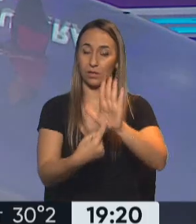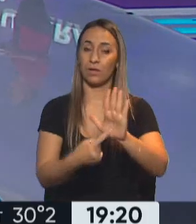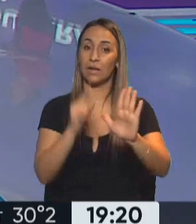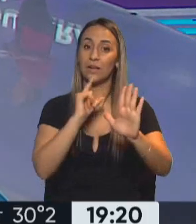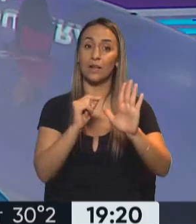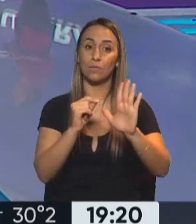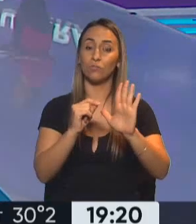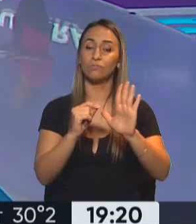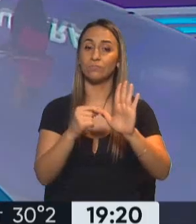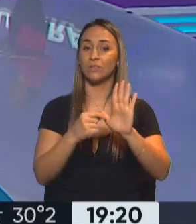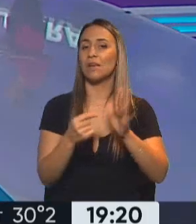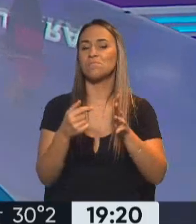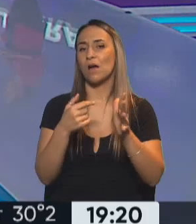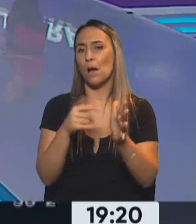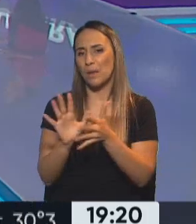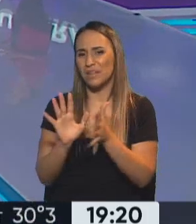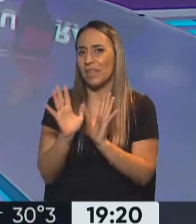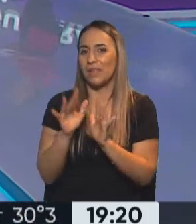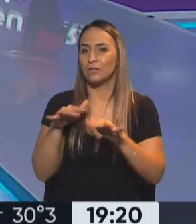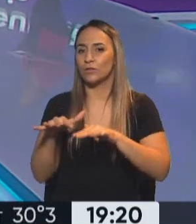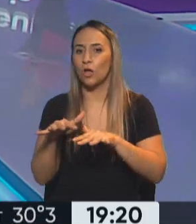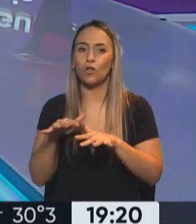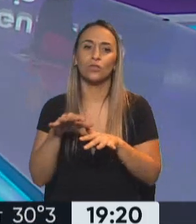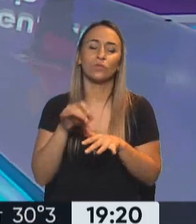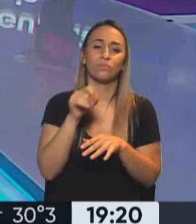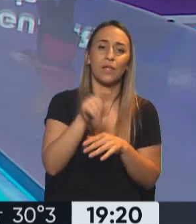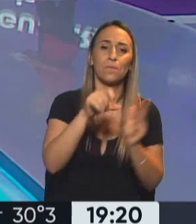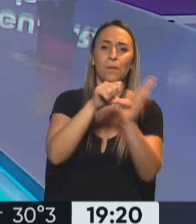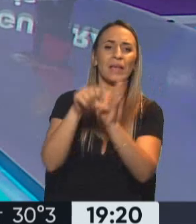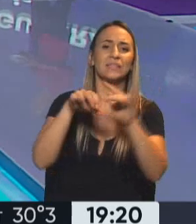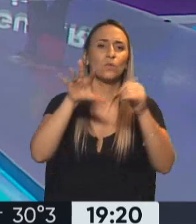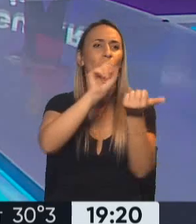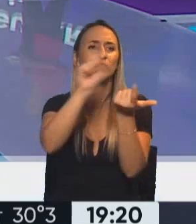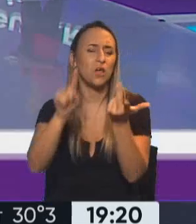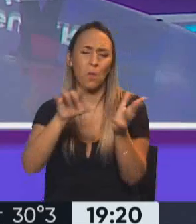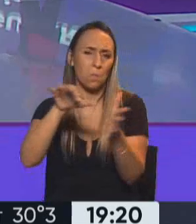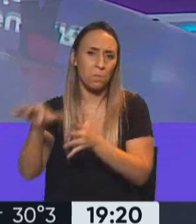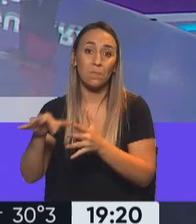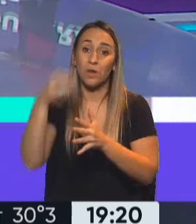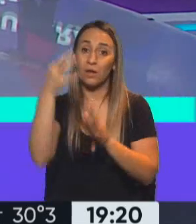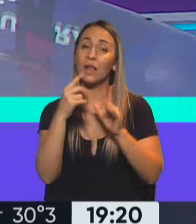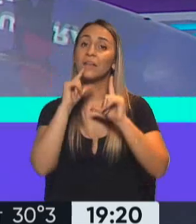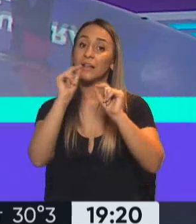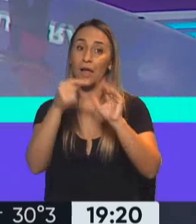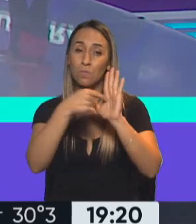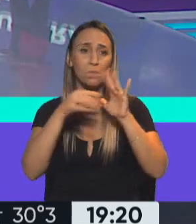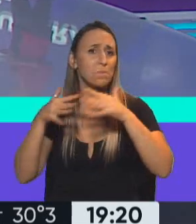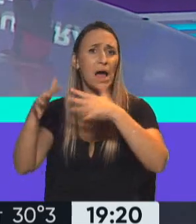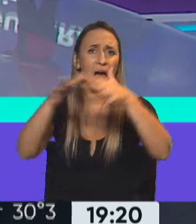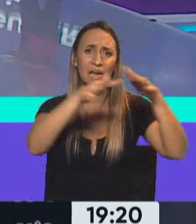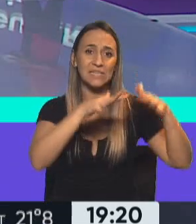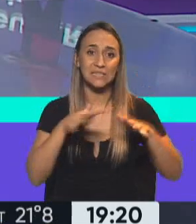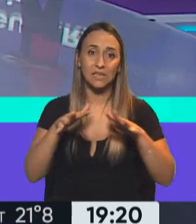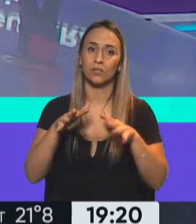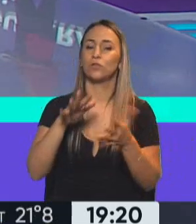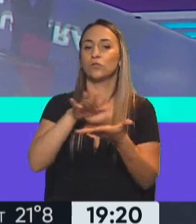la verdad es que más allá de las situaciones y de los contextos particulares en cada país, a grandes rasgos siguen siendo los mismos, lo que tiene que ver con